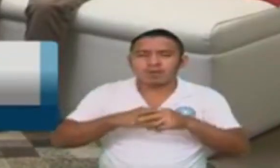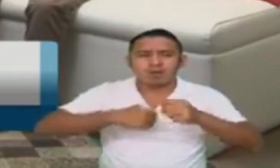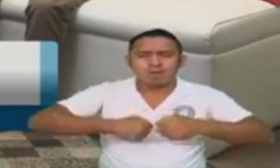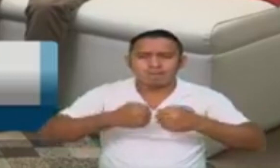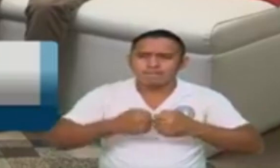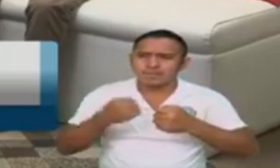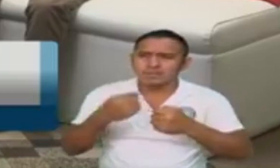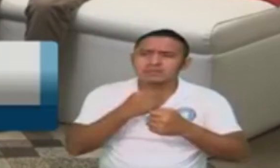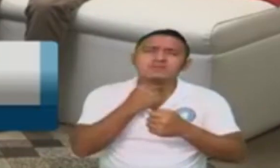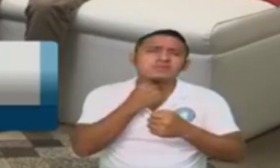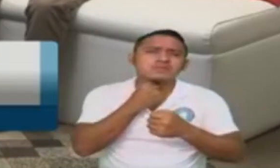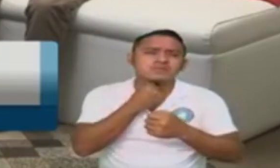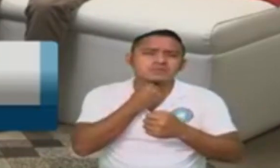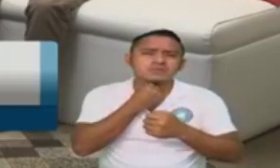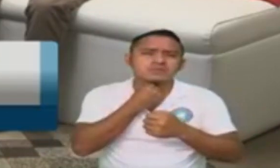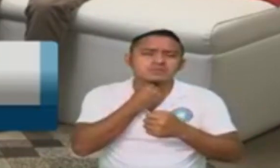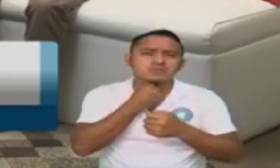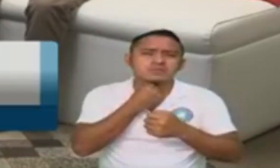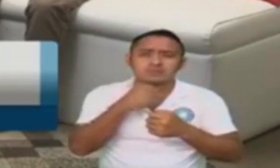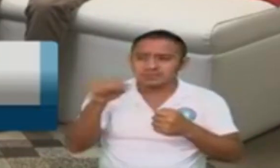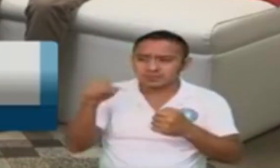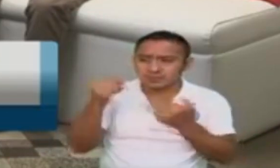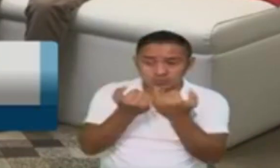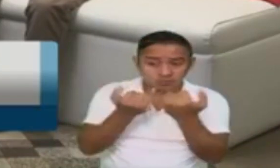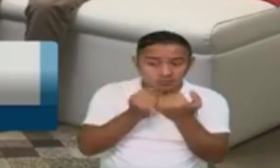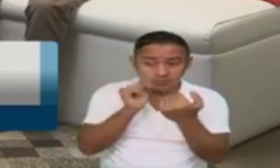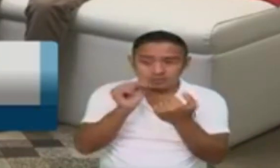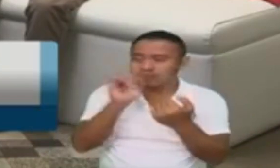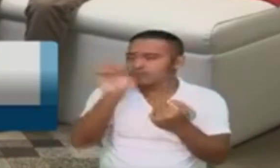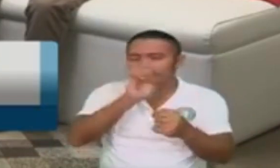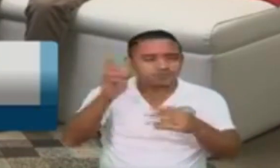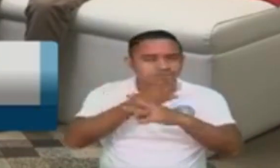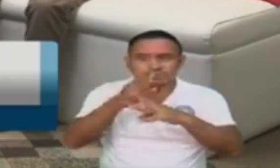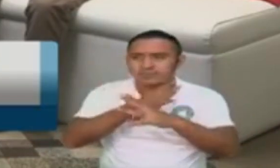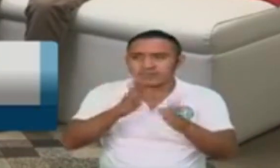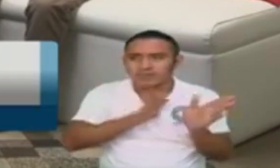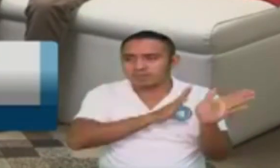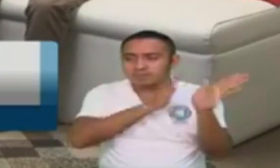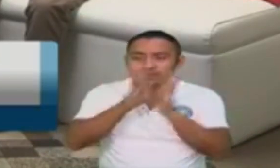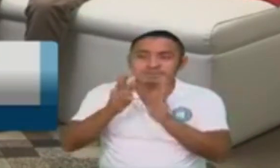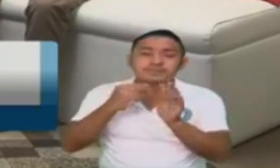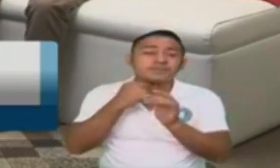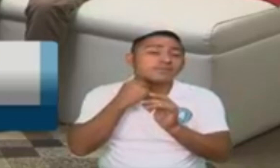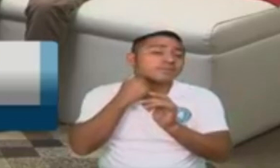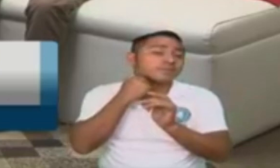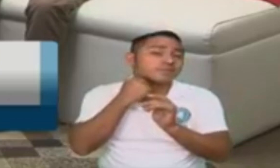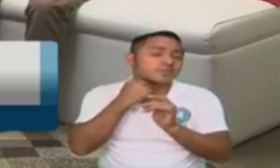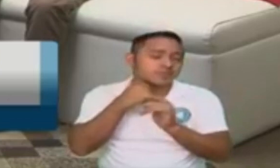que No. Sí, no tiene nada que ver. No tiene nada que ver. Okay. Es diferente. Ya.